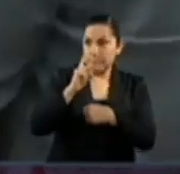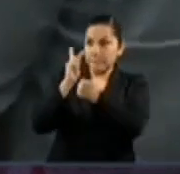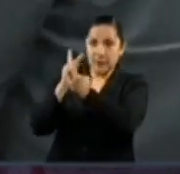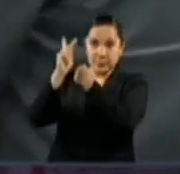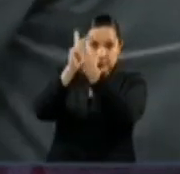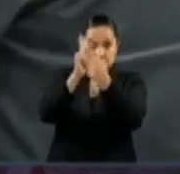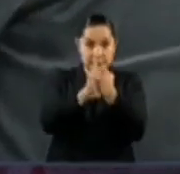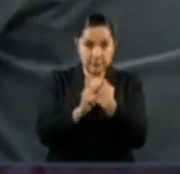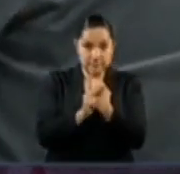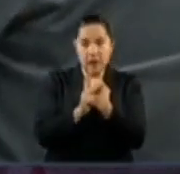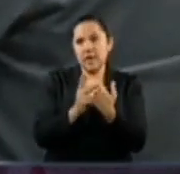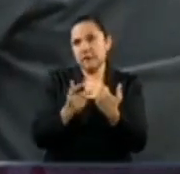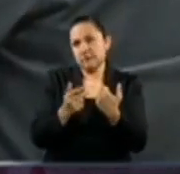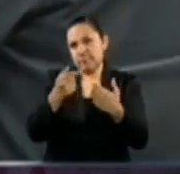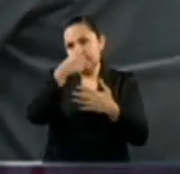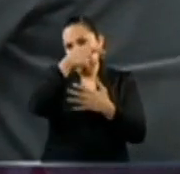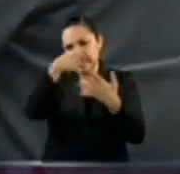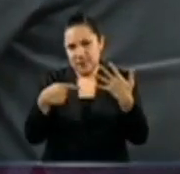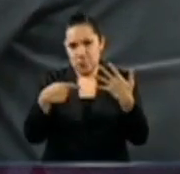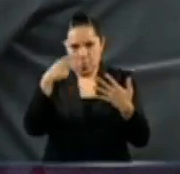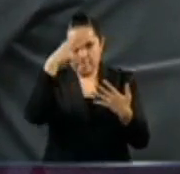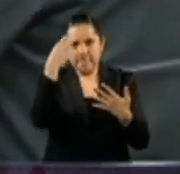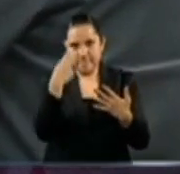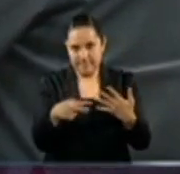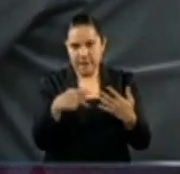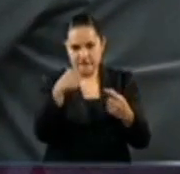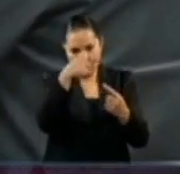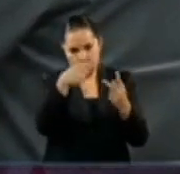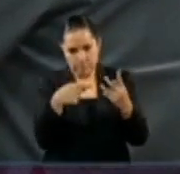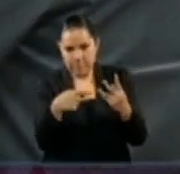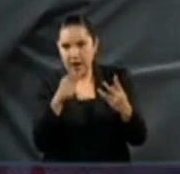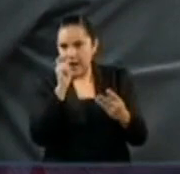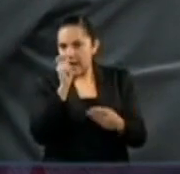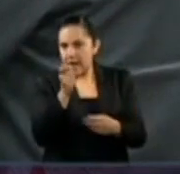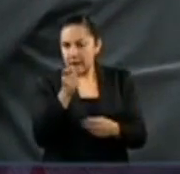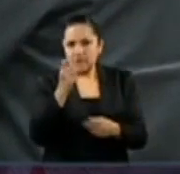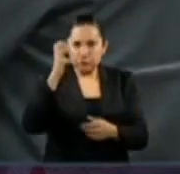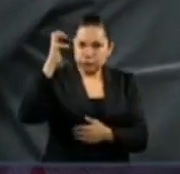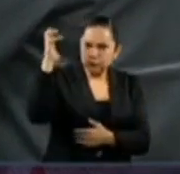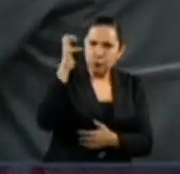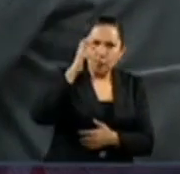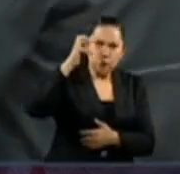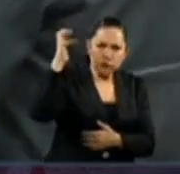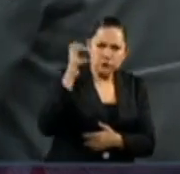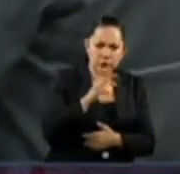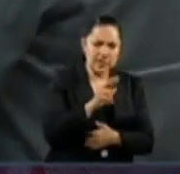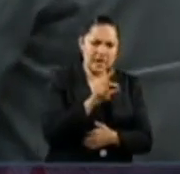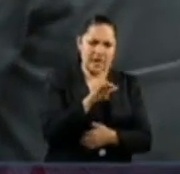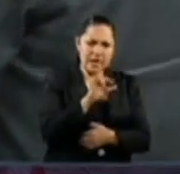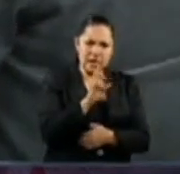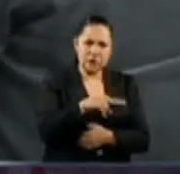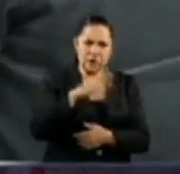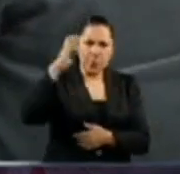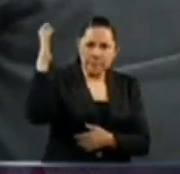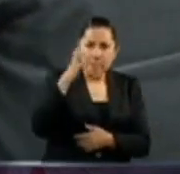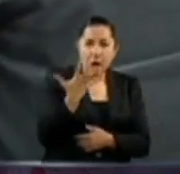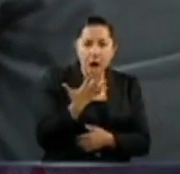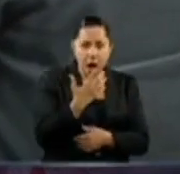nivel mundial respecto de la radiación solar, con una irradiación media anual